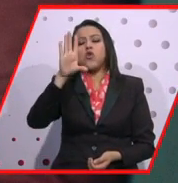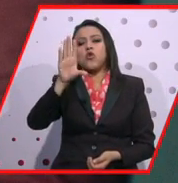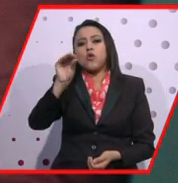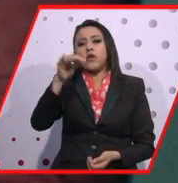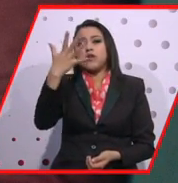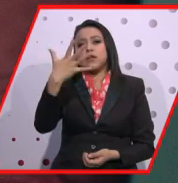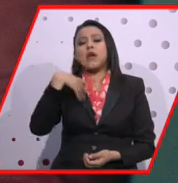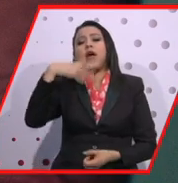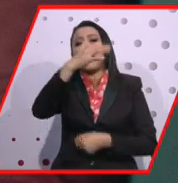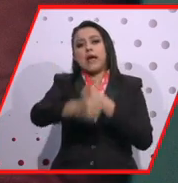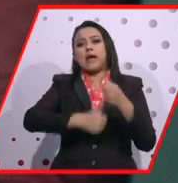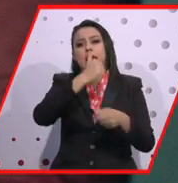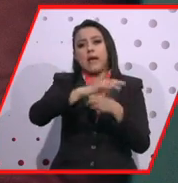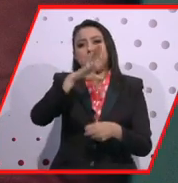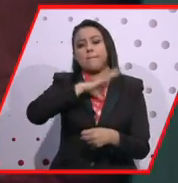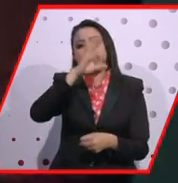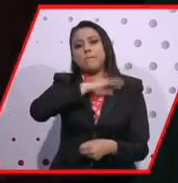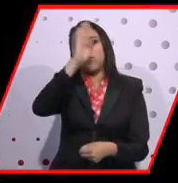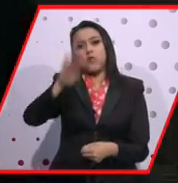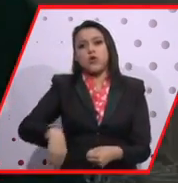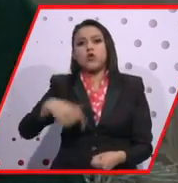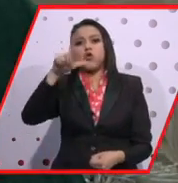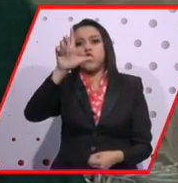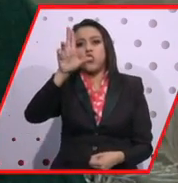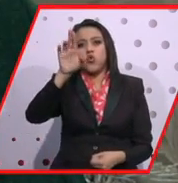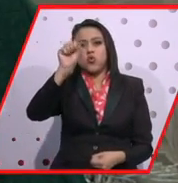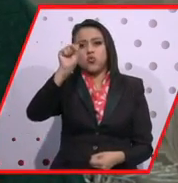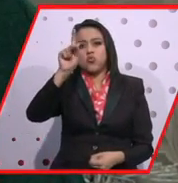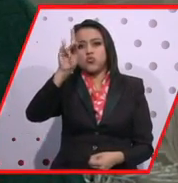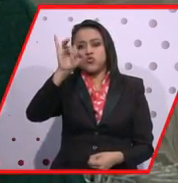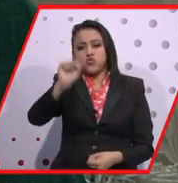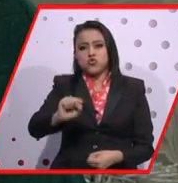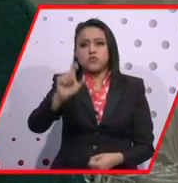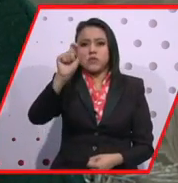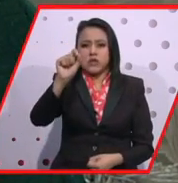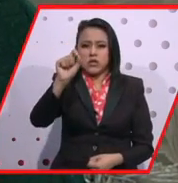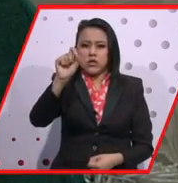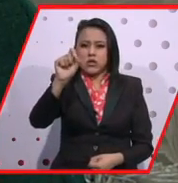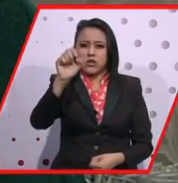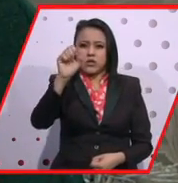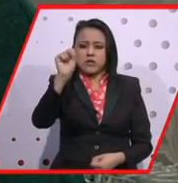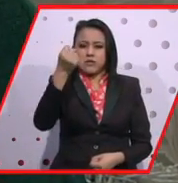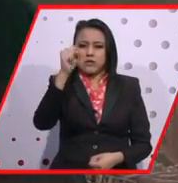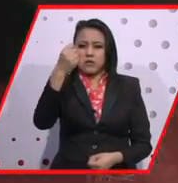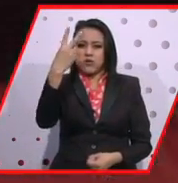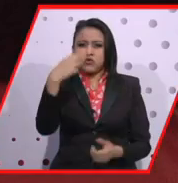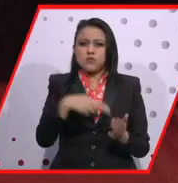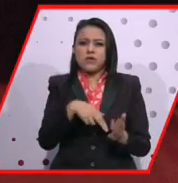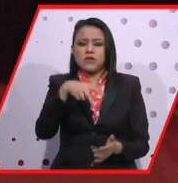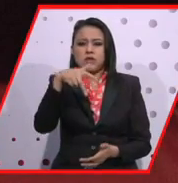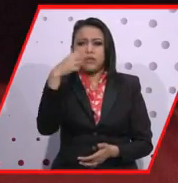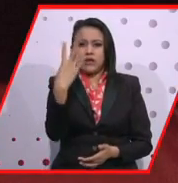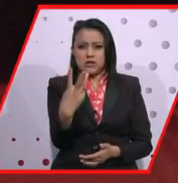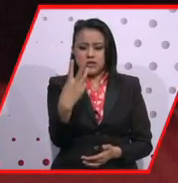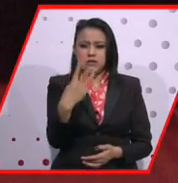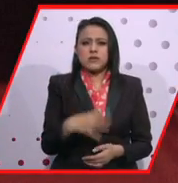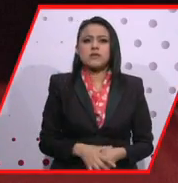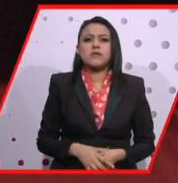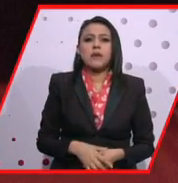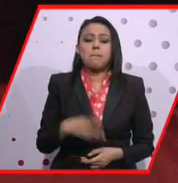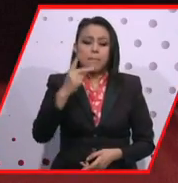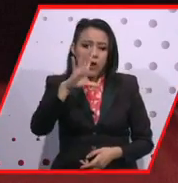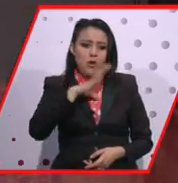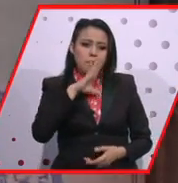de lupus. Ella murió el 19 de septiembre del 2003. Antes de partir, elaboró